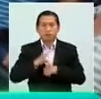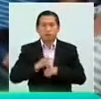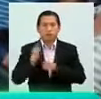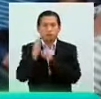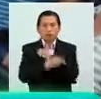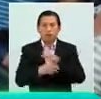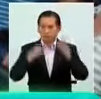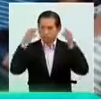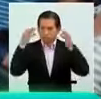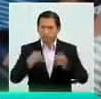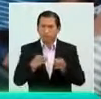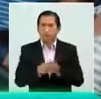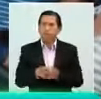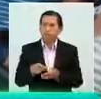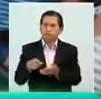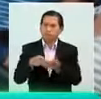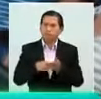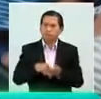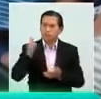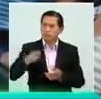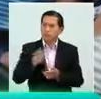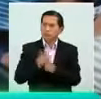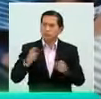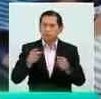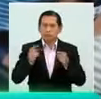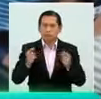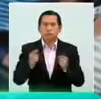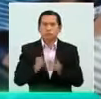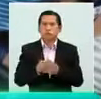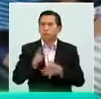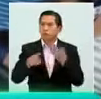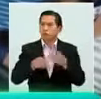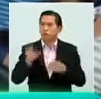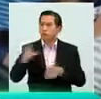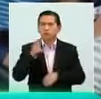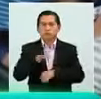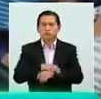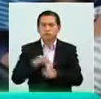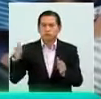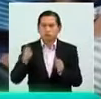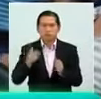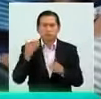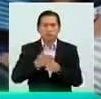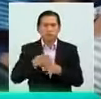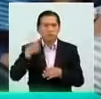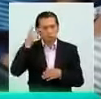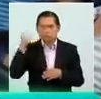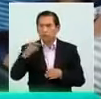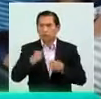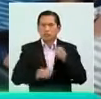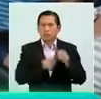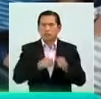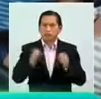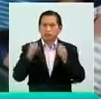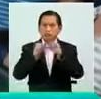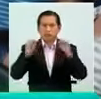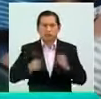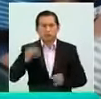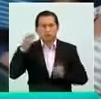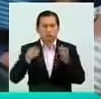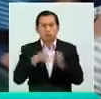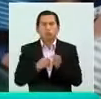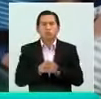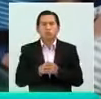resuelve exigir la liberación inmediata para todos los presos y perseguidos políticos, víctimas del sistema de justicia,